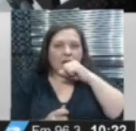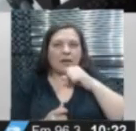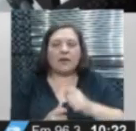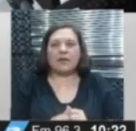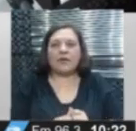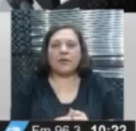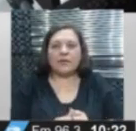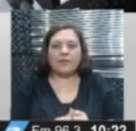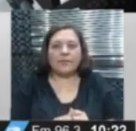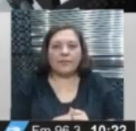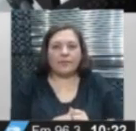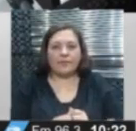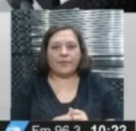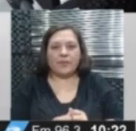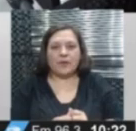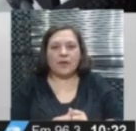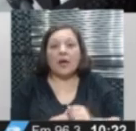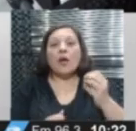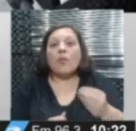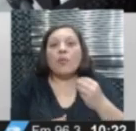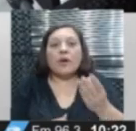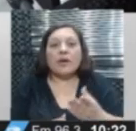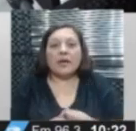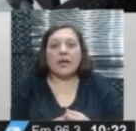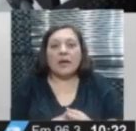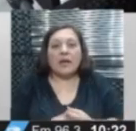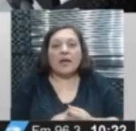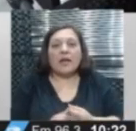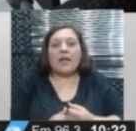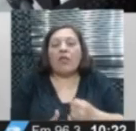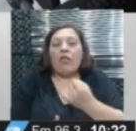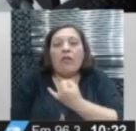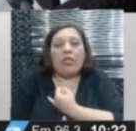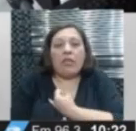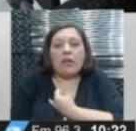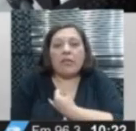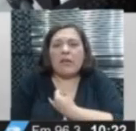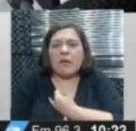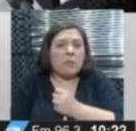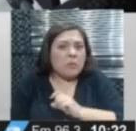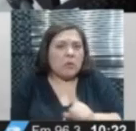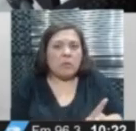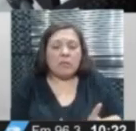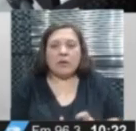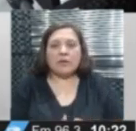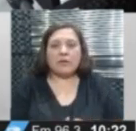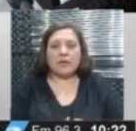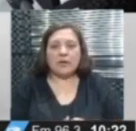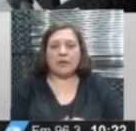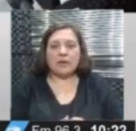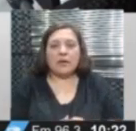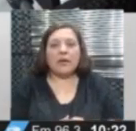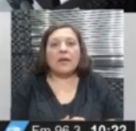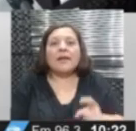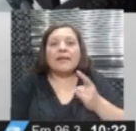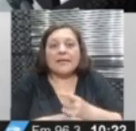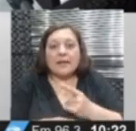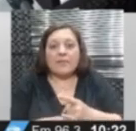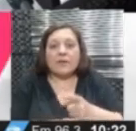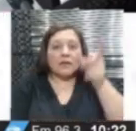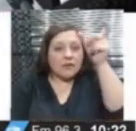eres africano bien o sea que nuestro concepto dentro del panafricanismo eh es eh